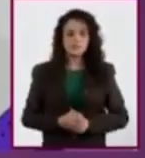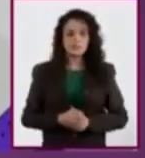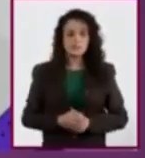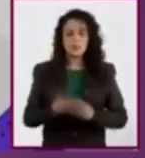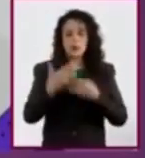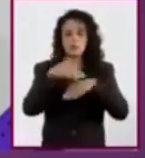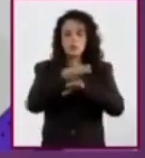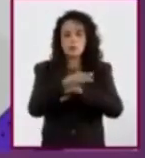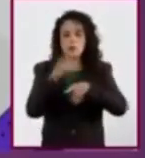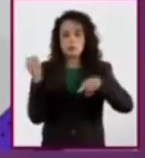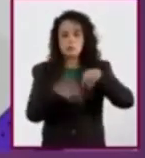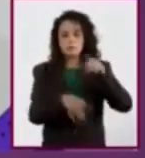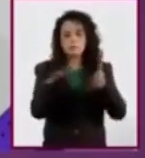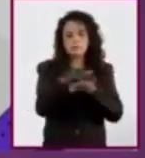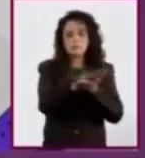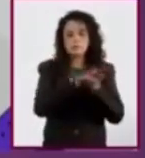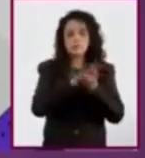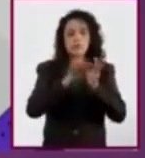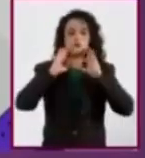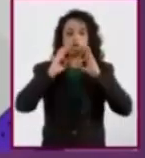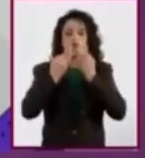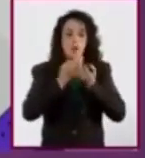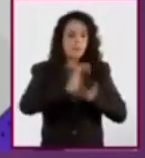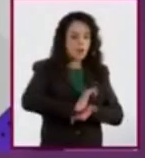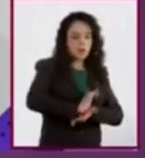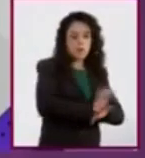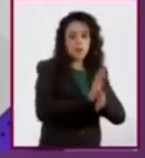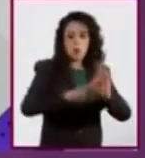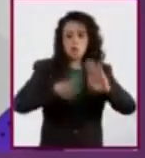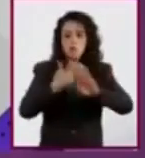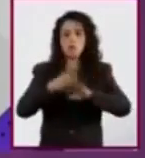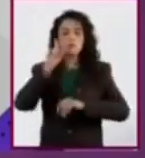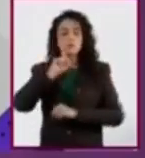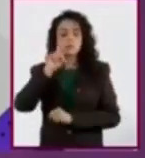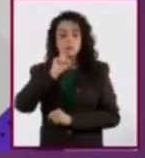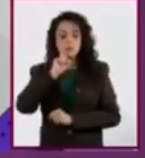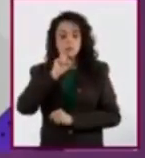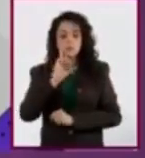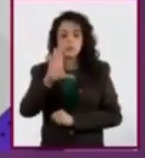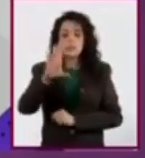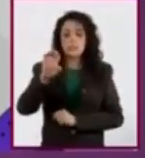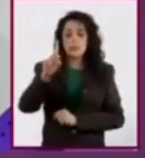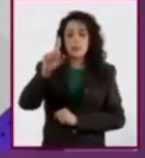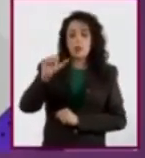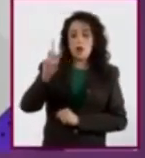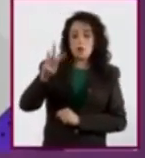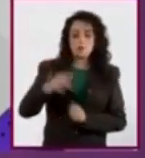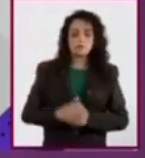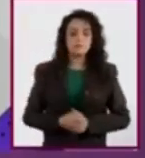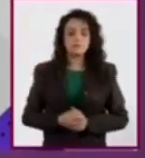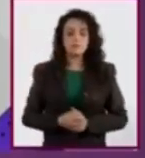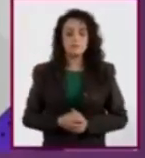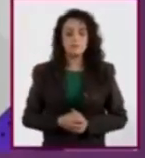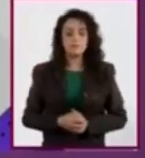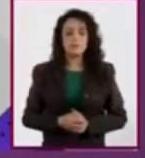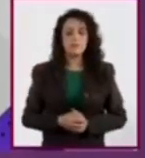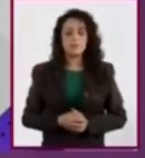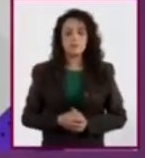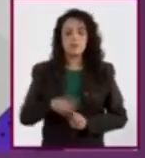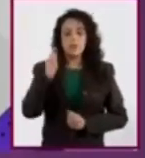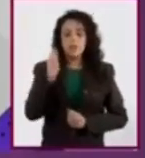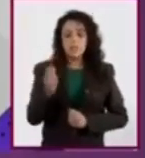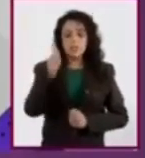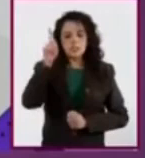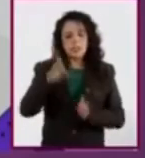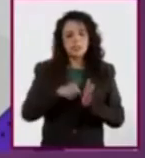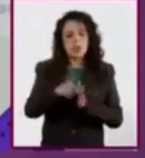la Eliminación de Todas las Formas de Discriminación contra la Mujer, la Convención Americana sobre Derechos